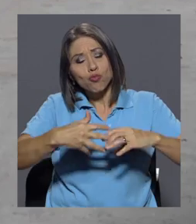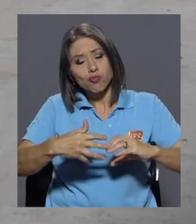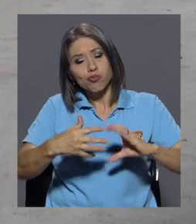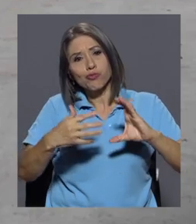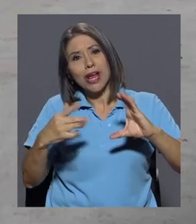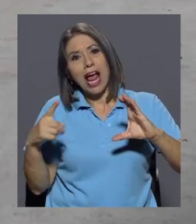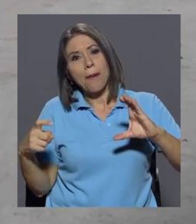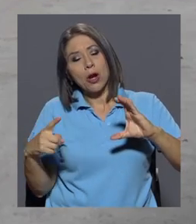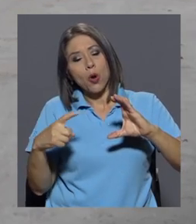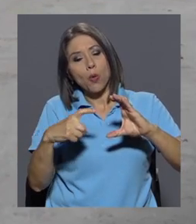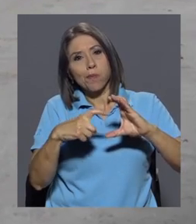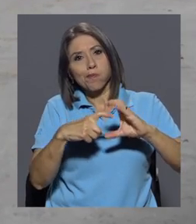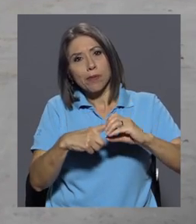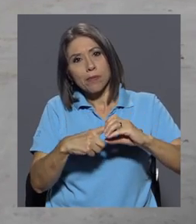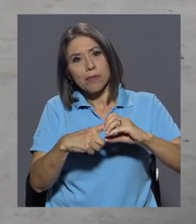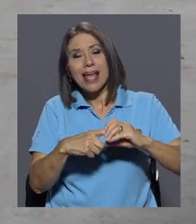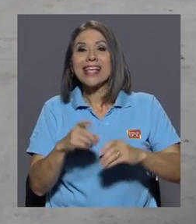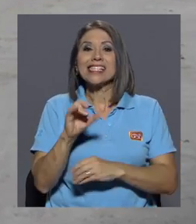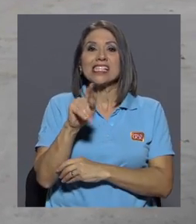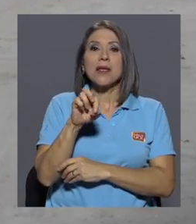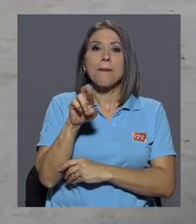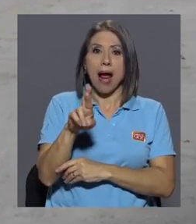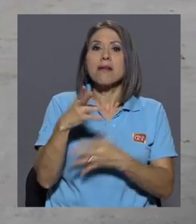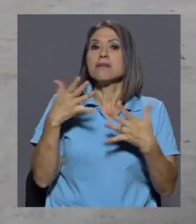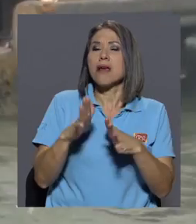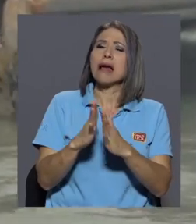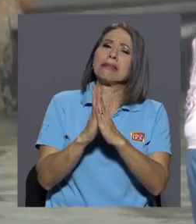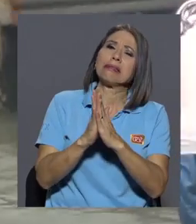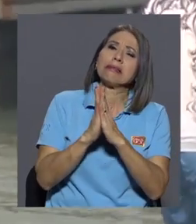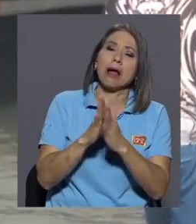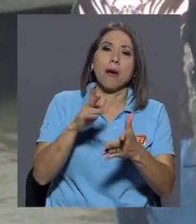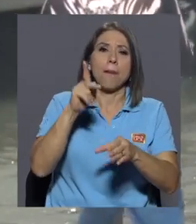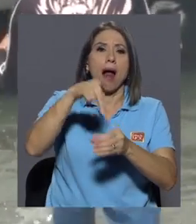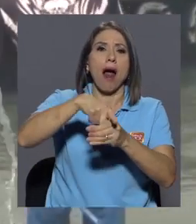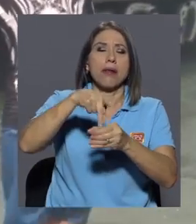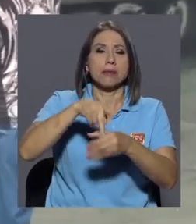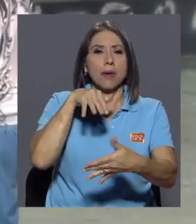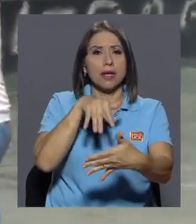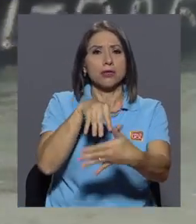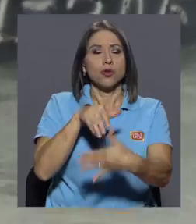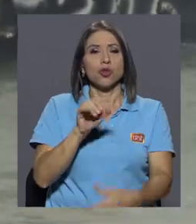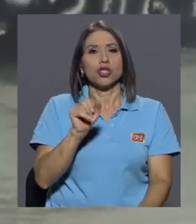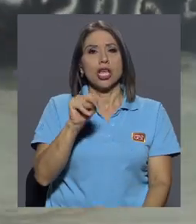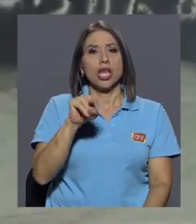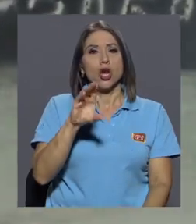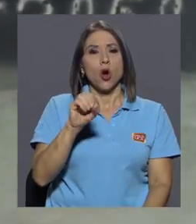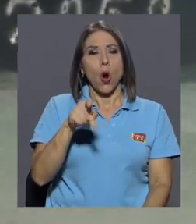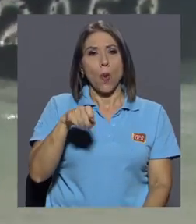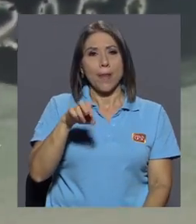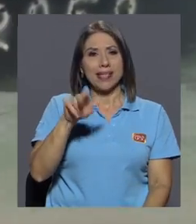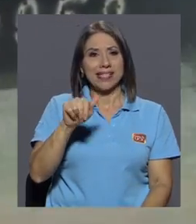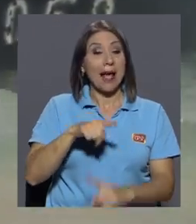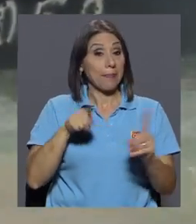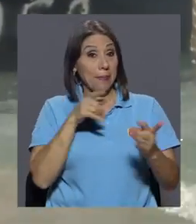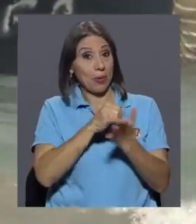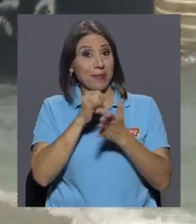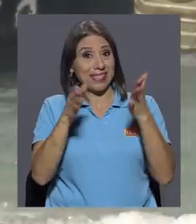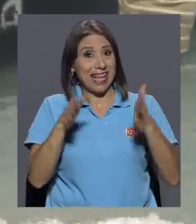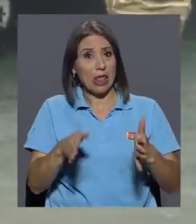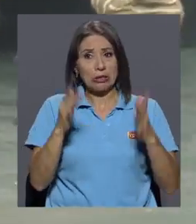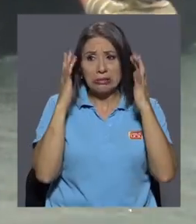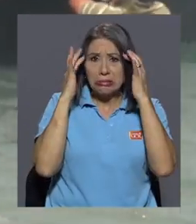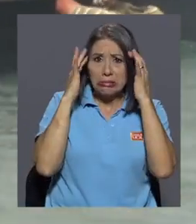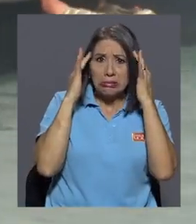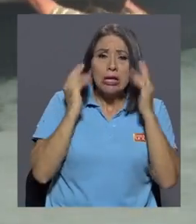El CIMAR UCR ha recibido la petición de participar de los estudios de Incopesca, pero para los investigadores del CIMAR fue preocupante